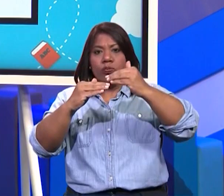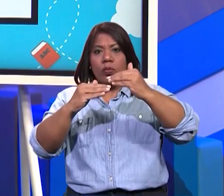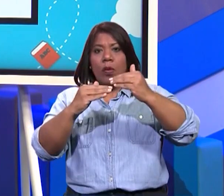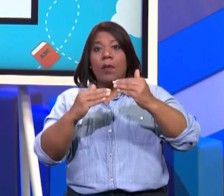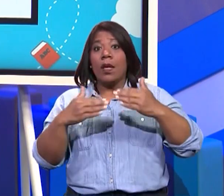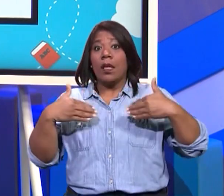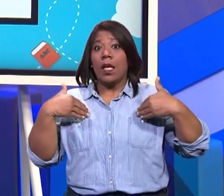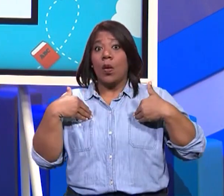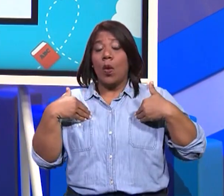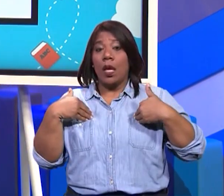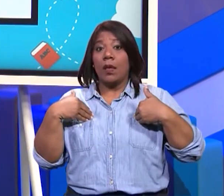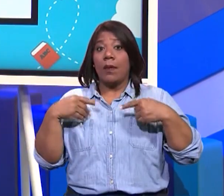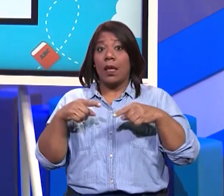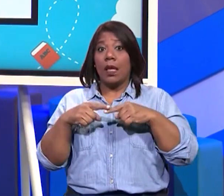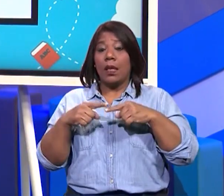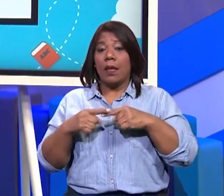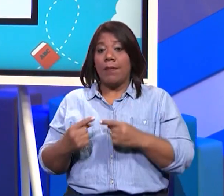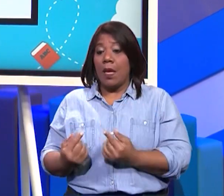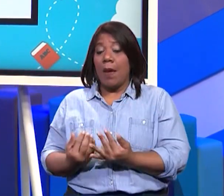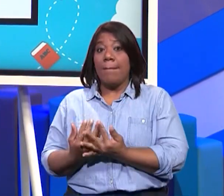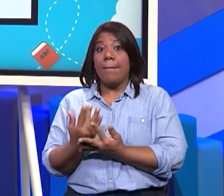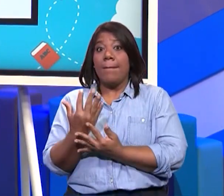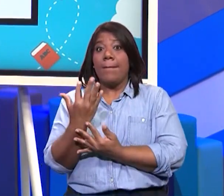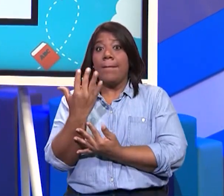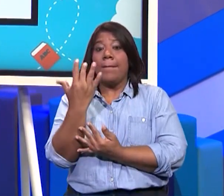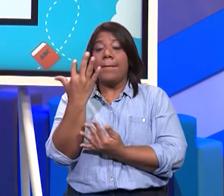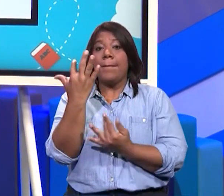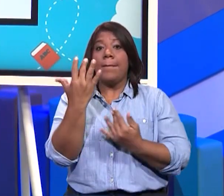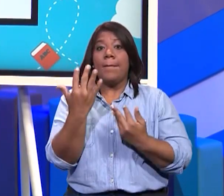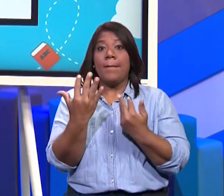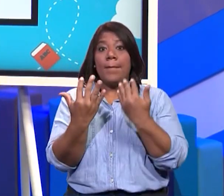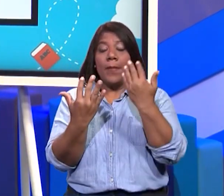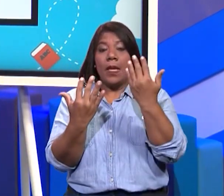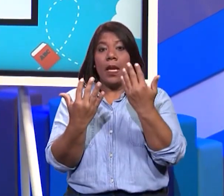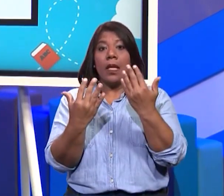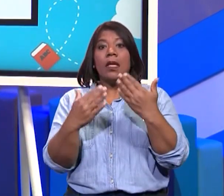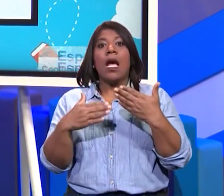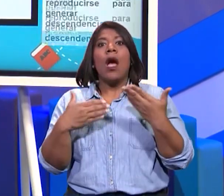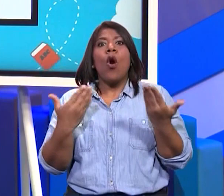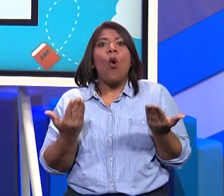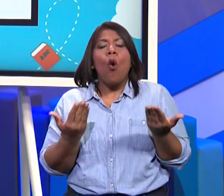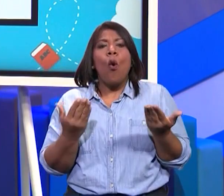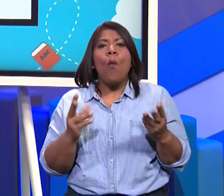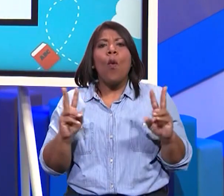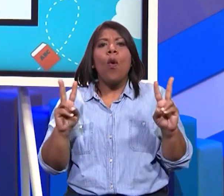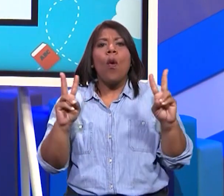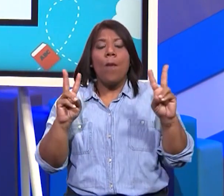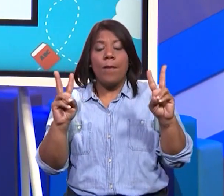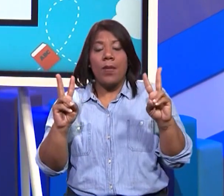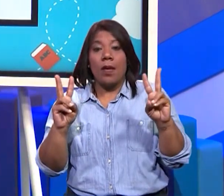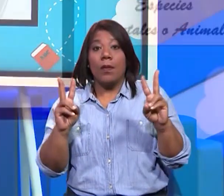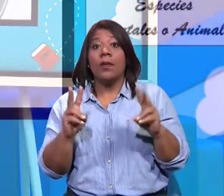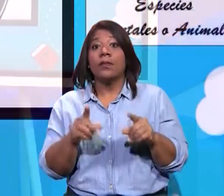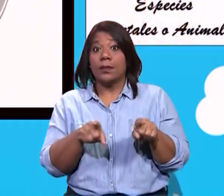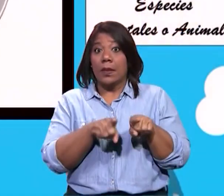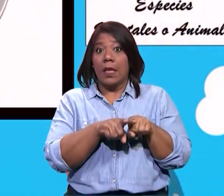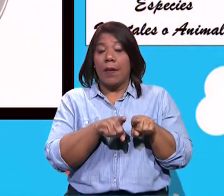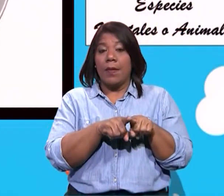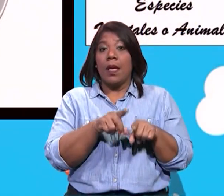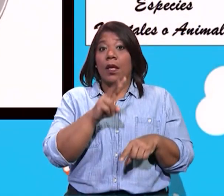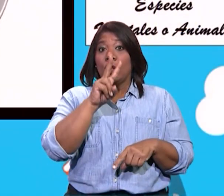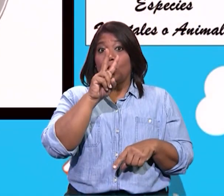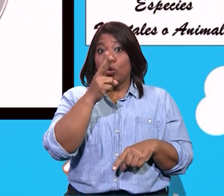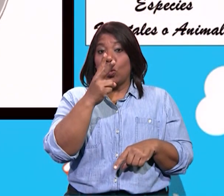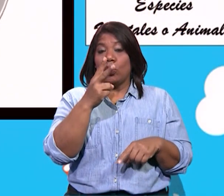y plantas desarrollan ciertas características a lo largo de su vida. Veamos dos conceptos importantes dentro